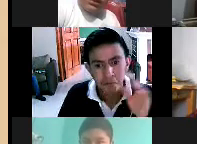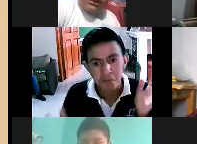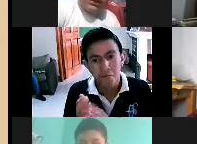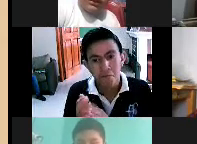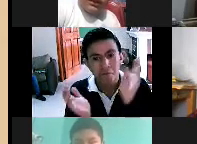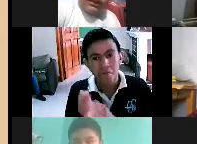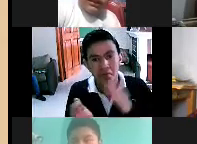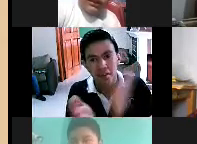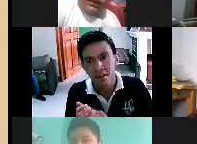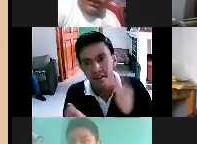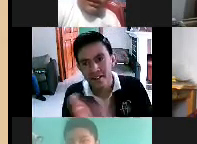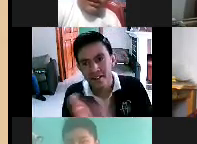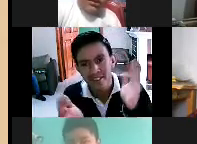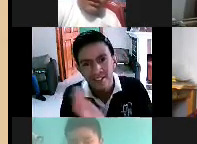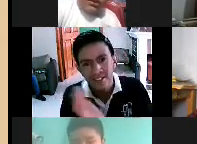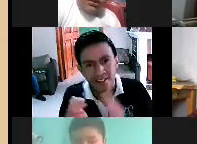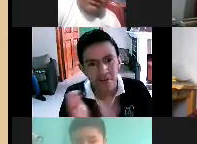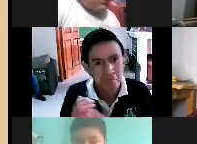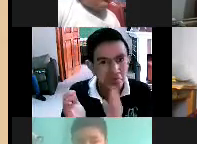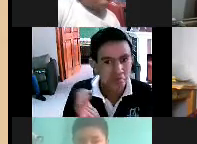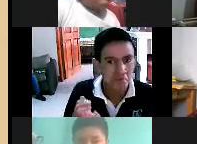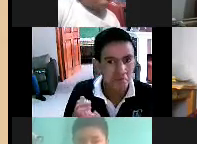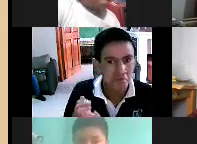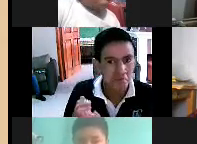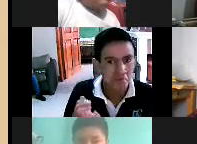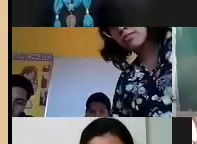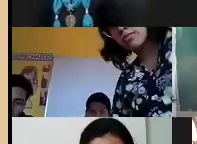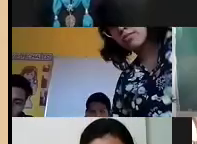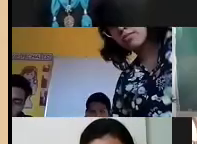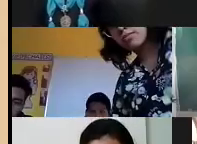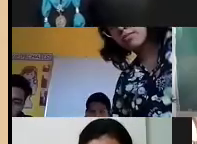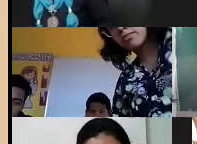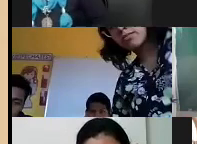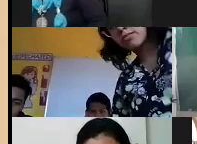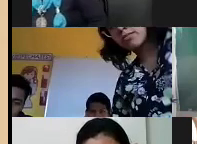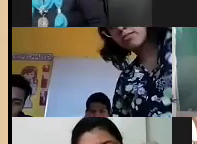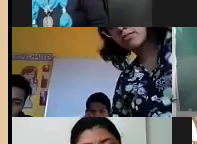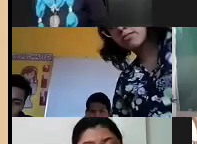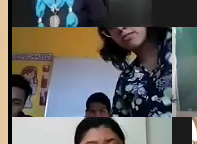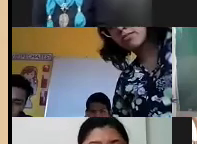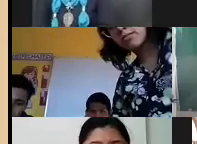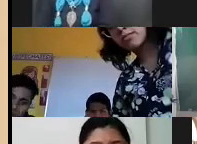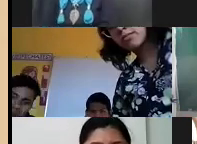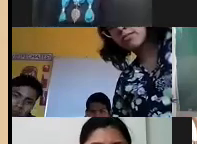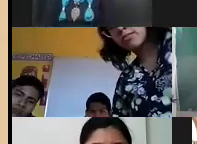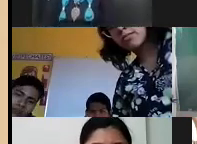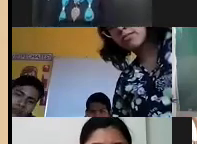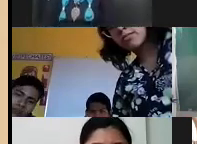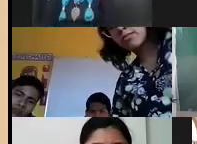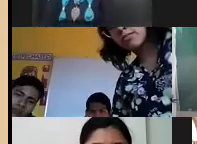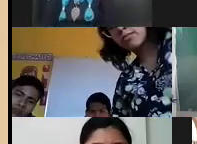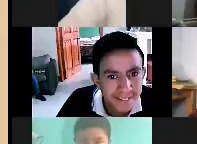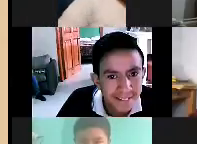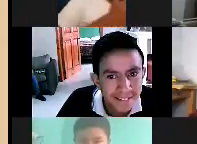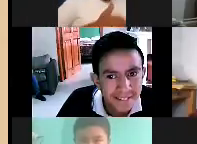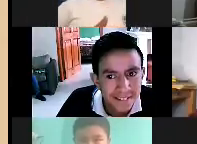Santa Lucía y Comité Prosiegos y Sordos de Guatemala. En el centro aparecen unas letras que dicen Marco Antonio de León